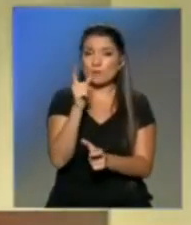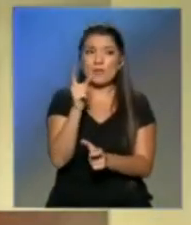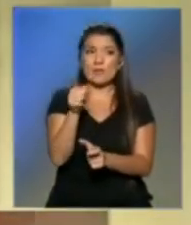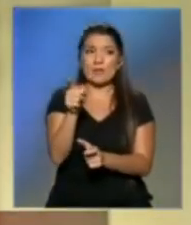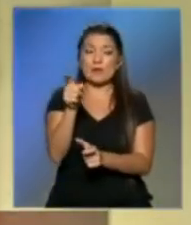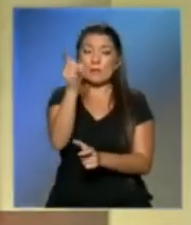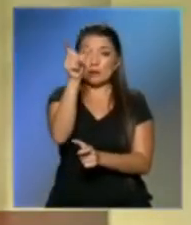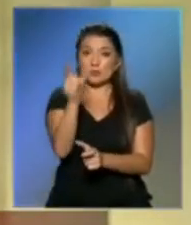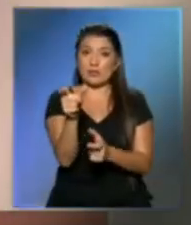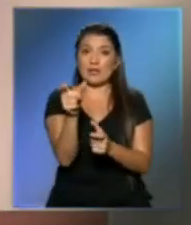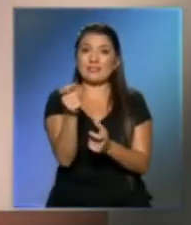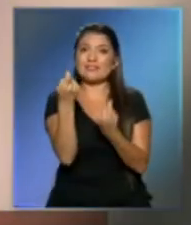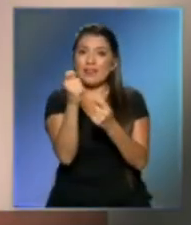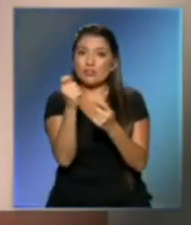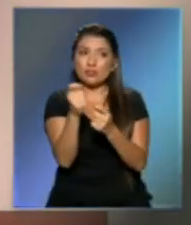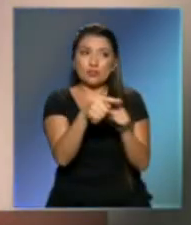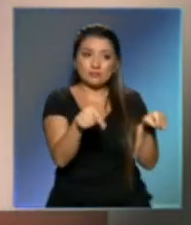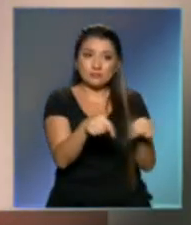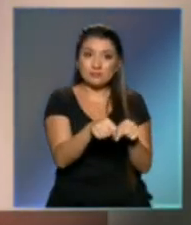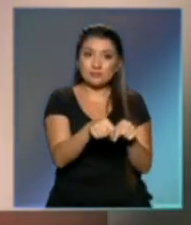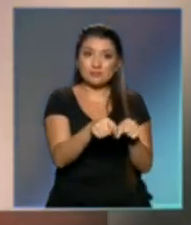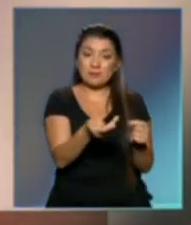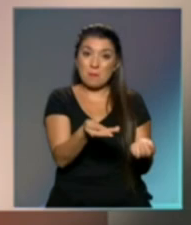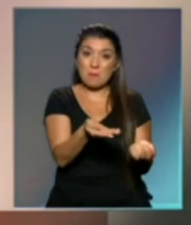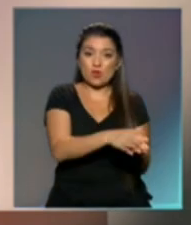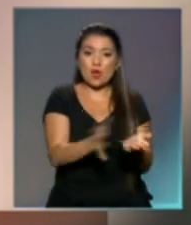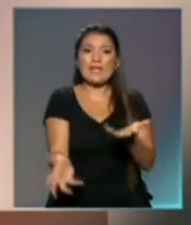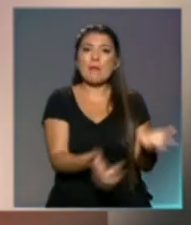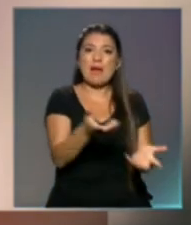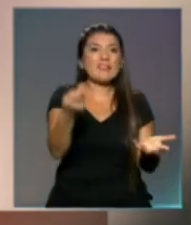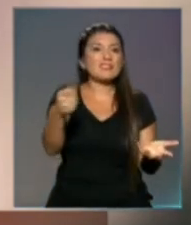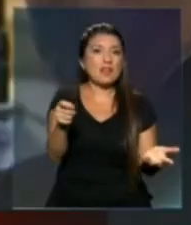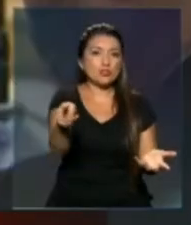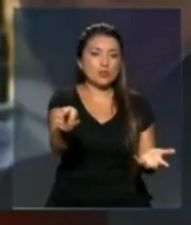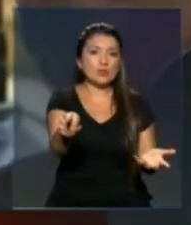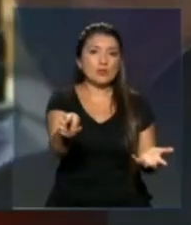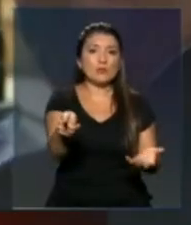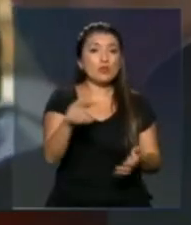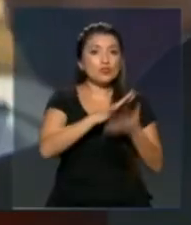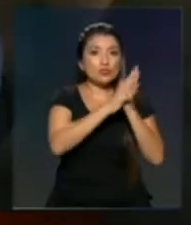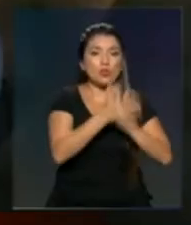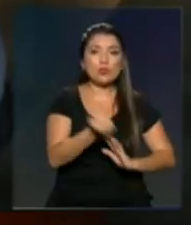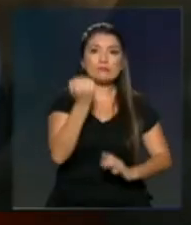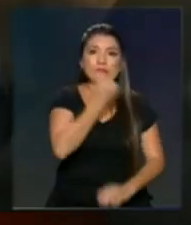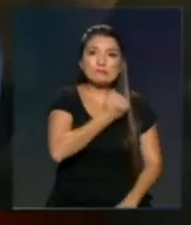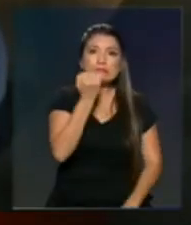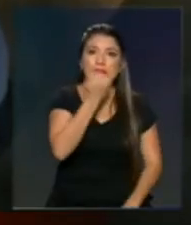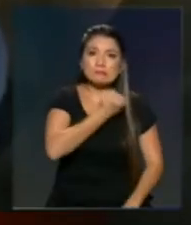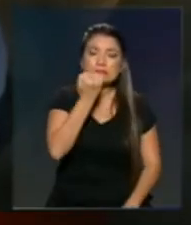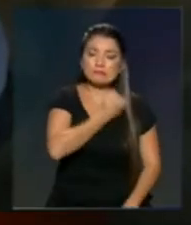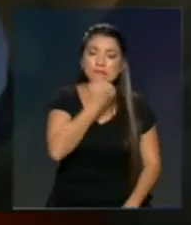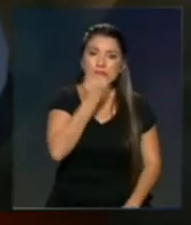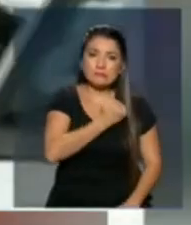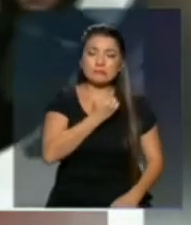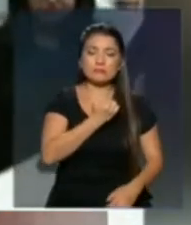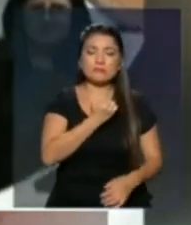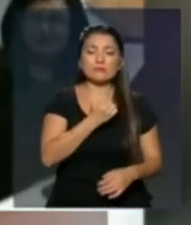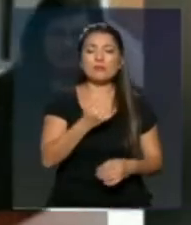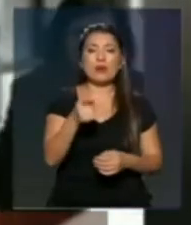quemar la habitación del crimen todos estos errores sumados lograron la absolución de quien fue el único imputado